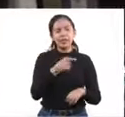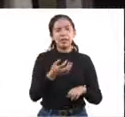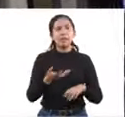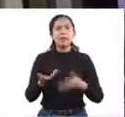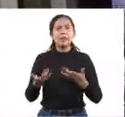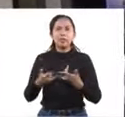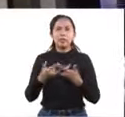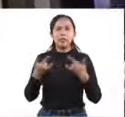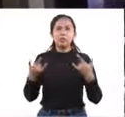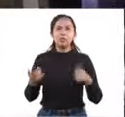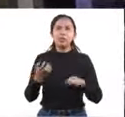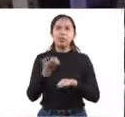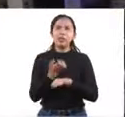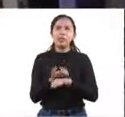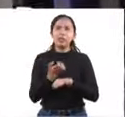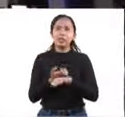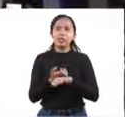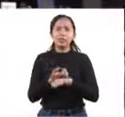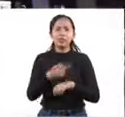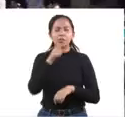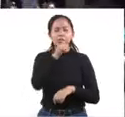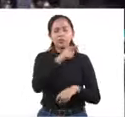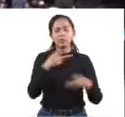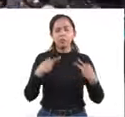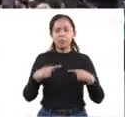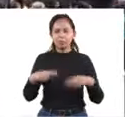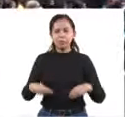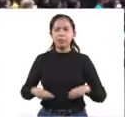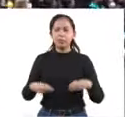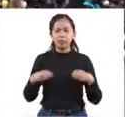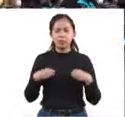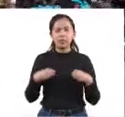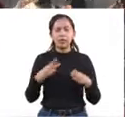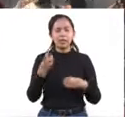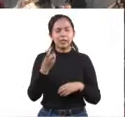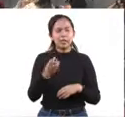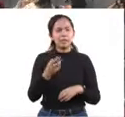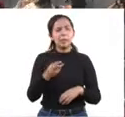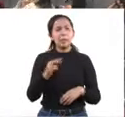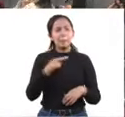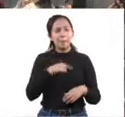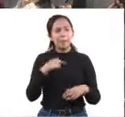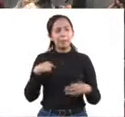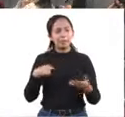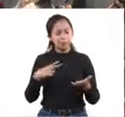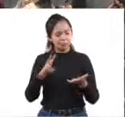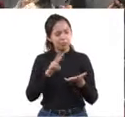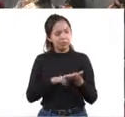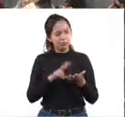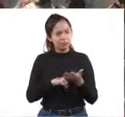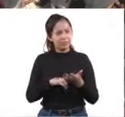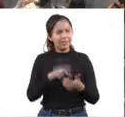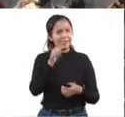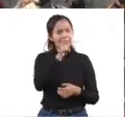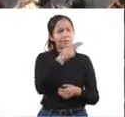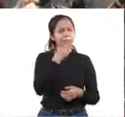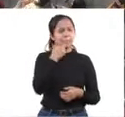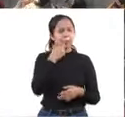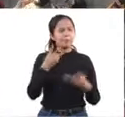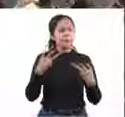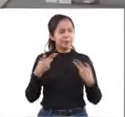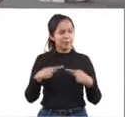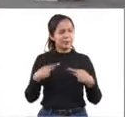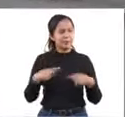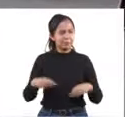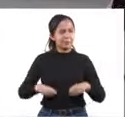es el valor de cada uno de nuestros hermanos, nuestros paisanos en Estados Unidos. Así que vamos a seguir